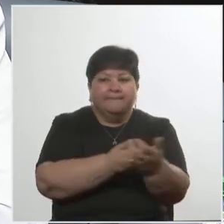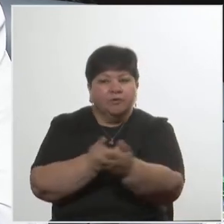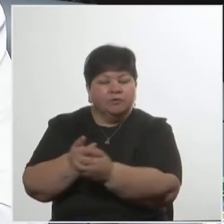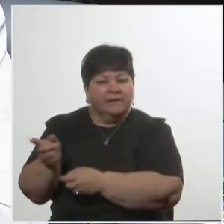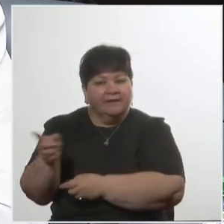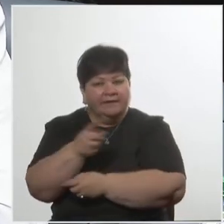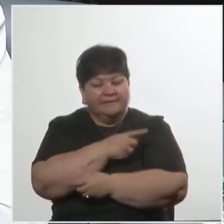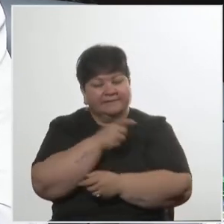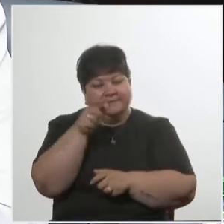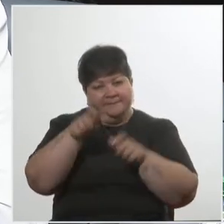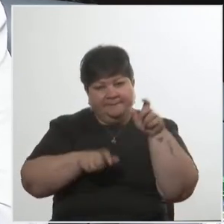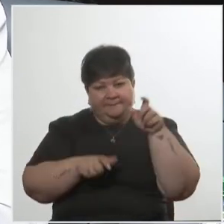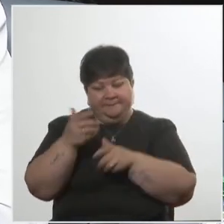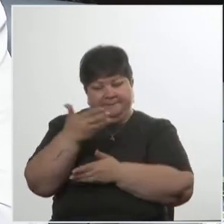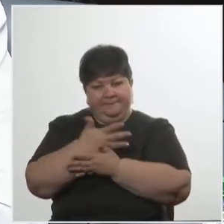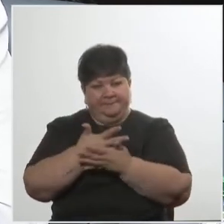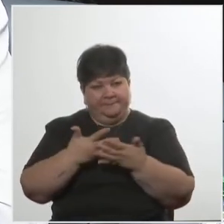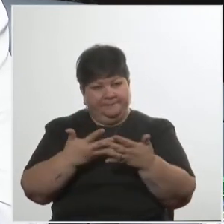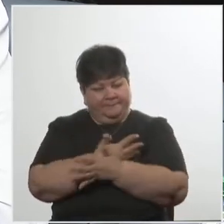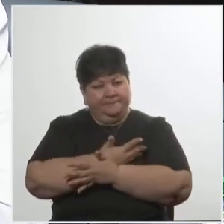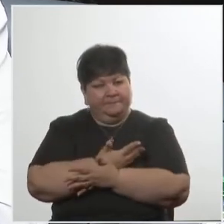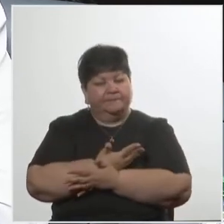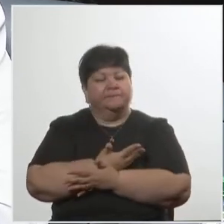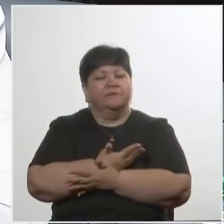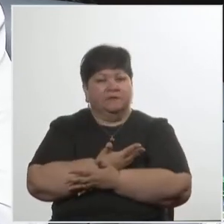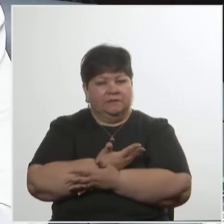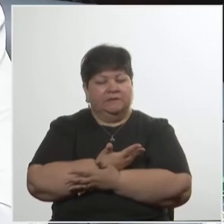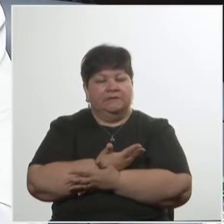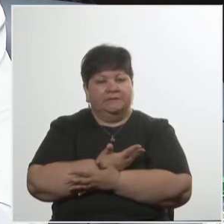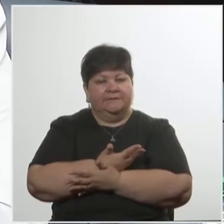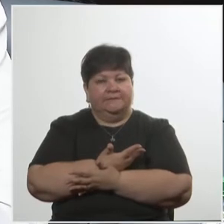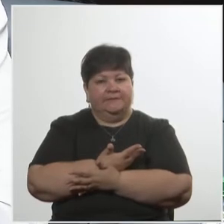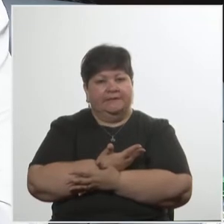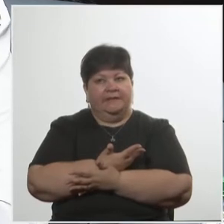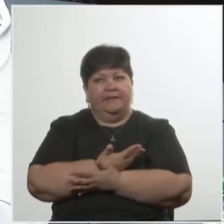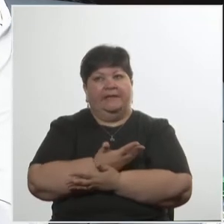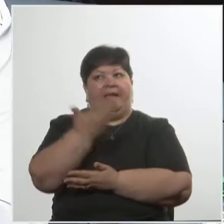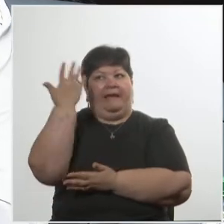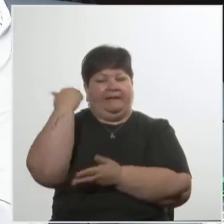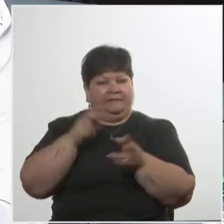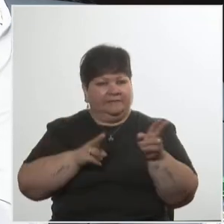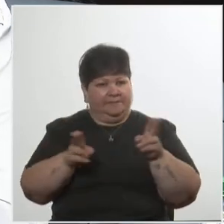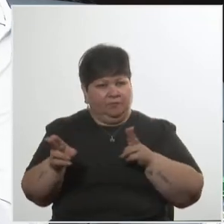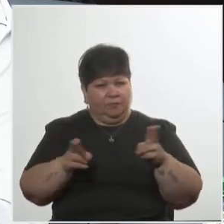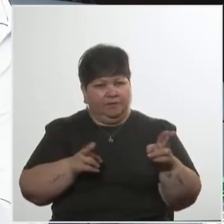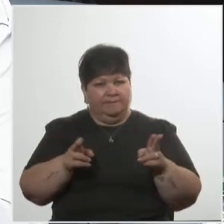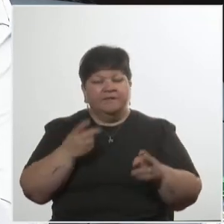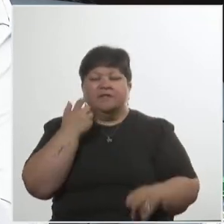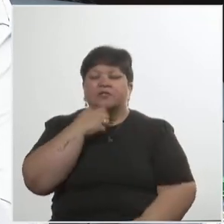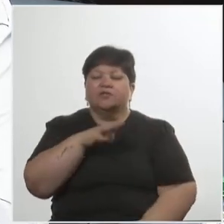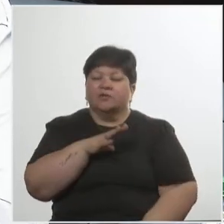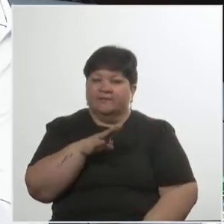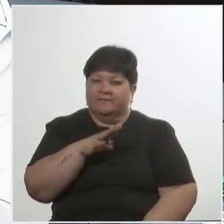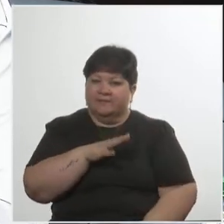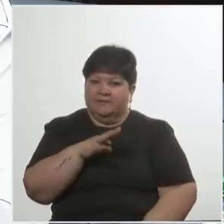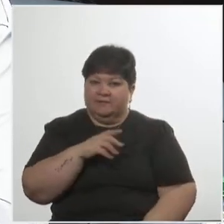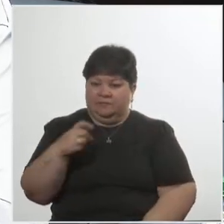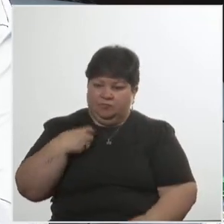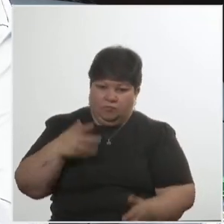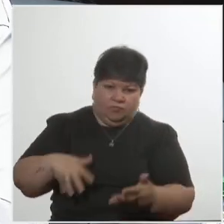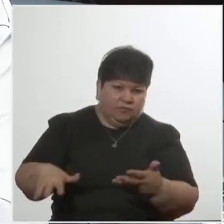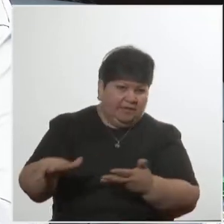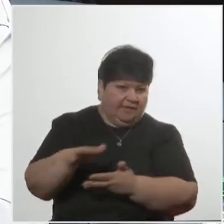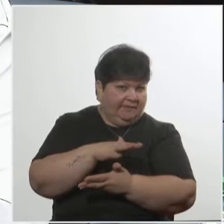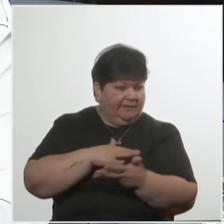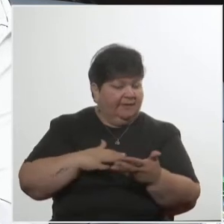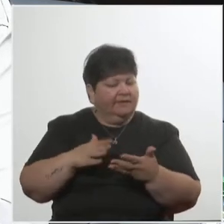de esa de esa Triste realidad que vivió nuestro país Y todavía tenemos que tener claro que la sociedad todavía